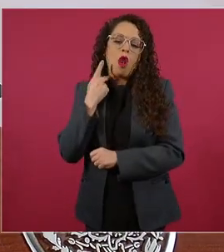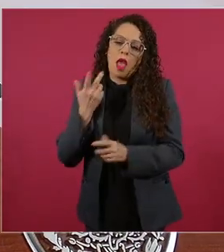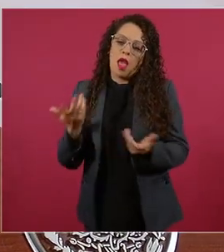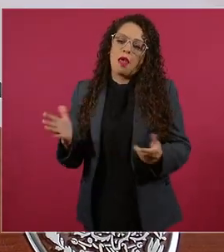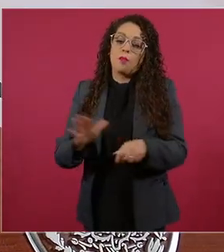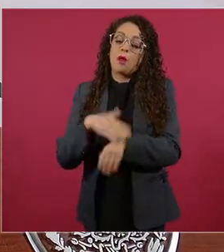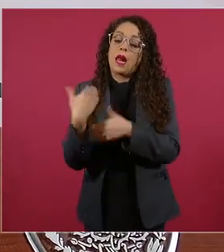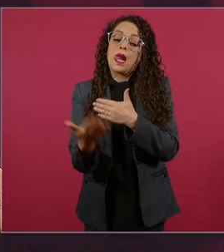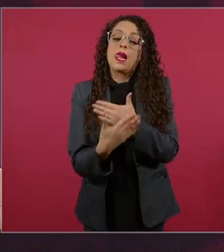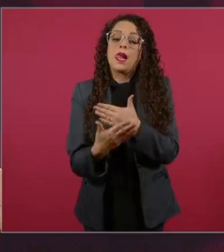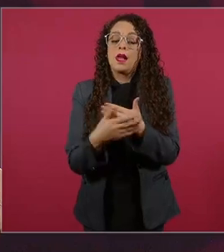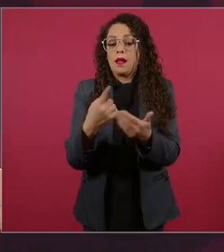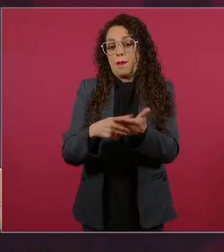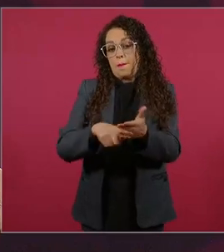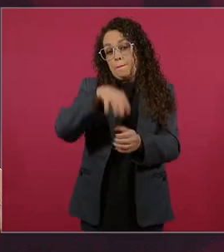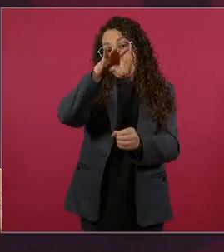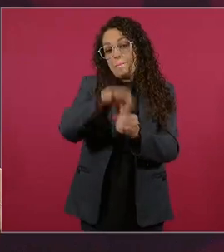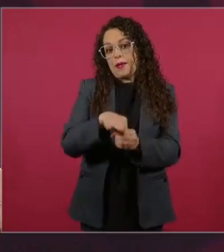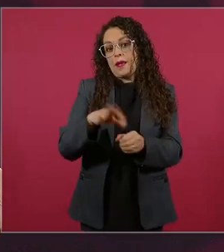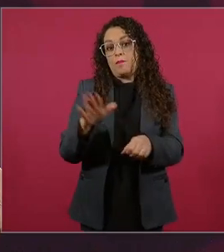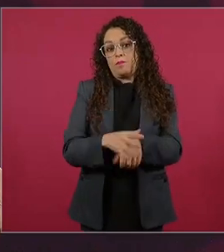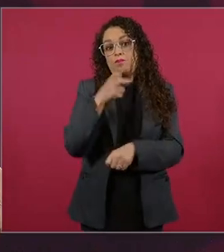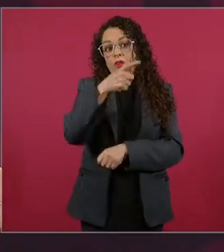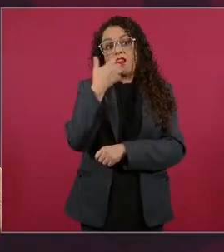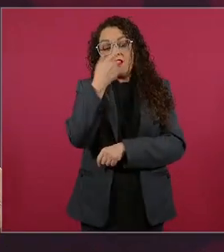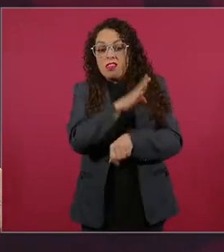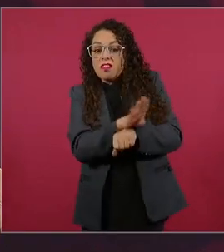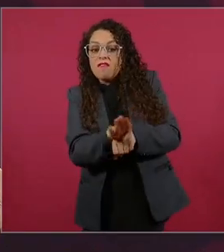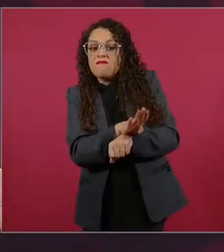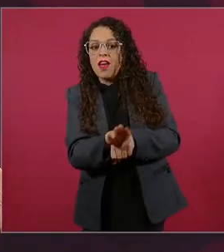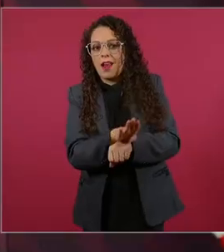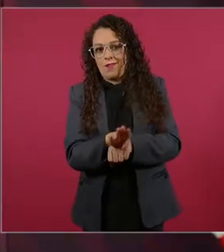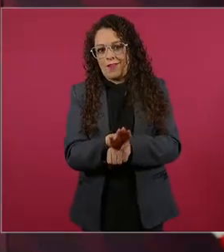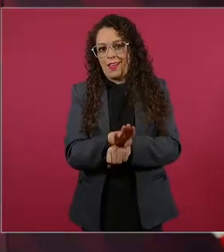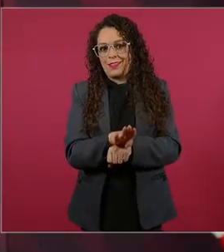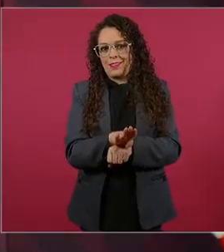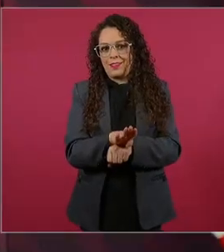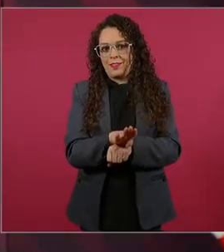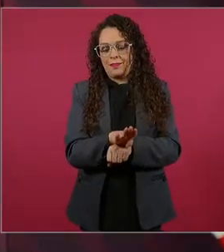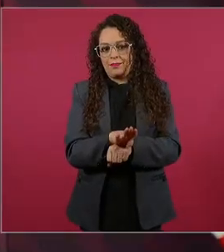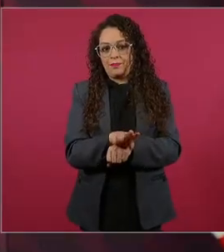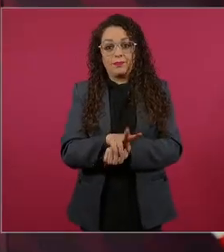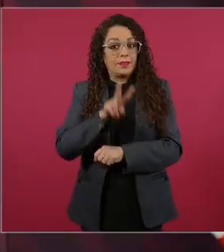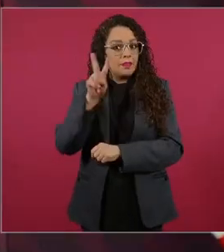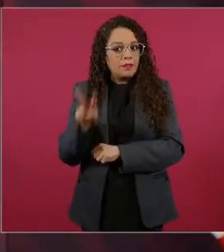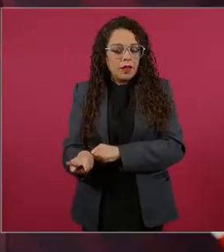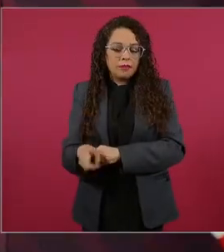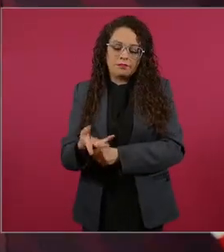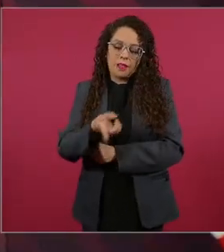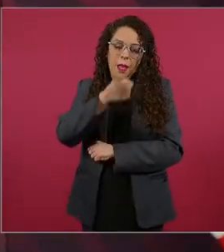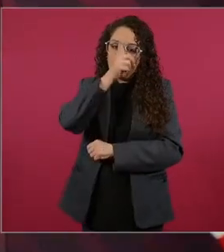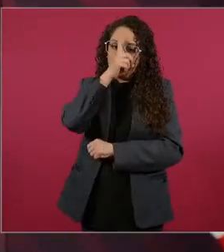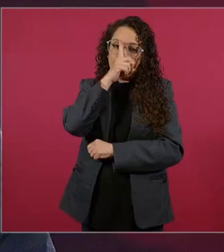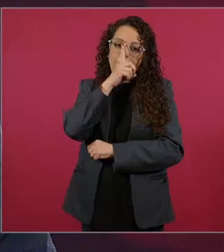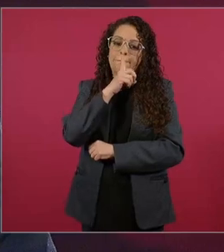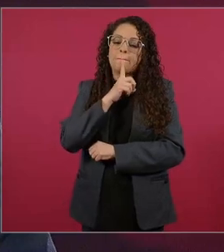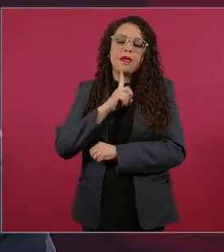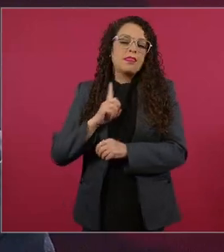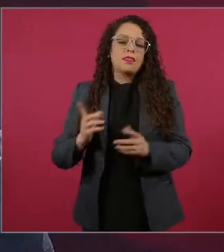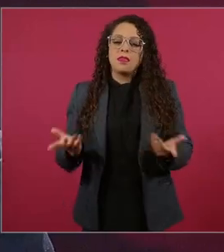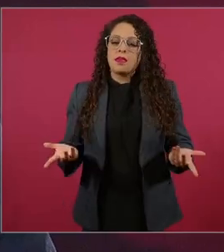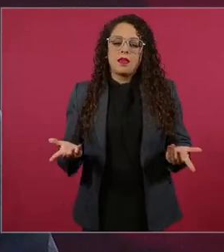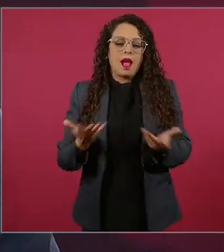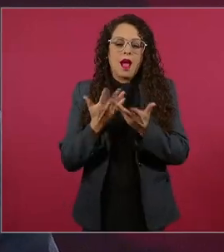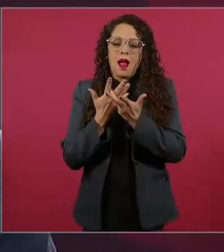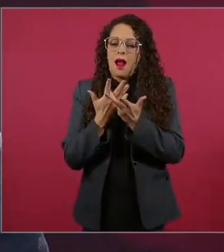las elecciones. Una mentira, ¿no?